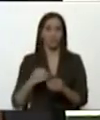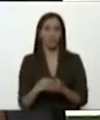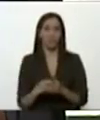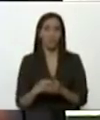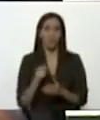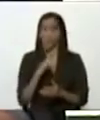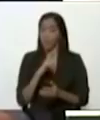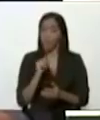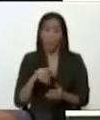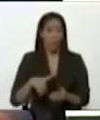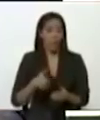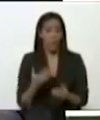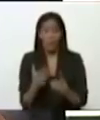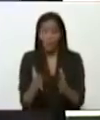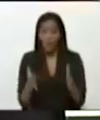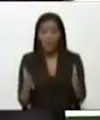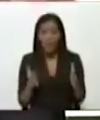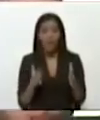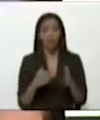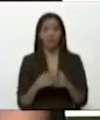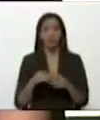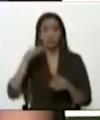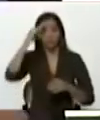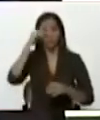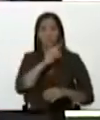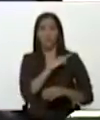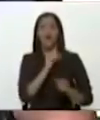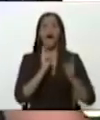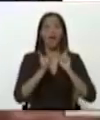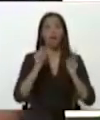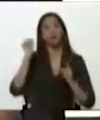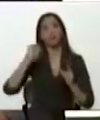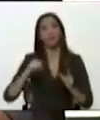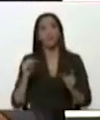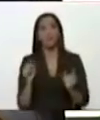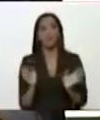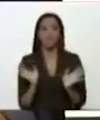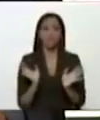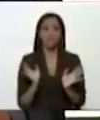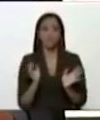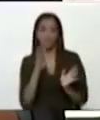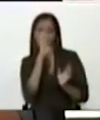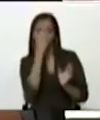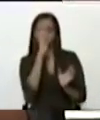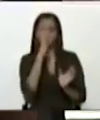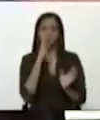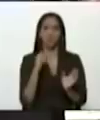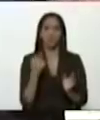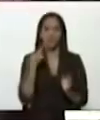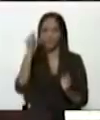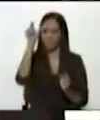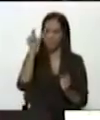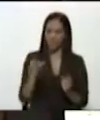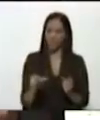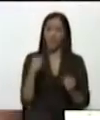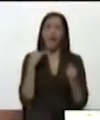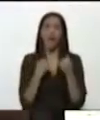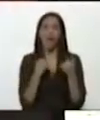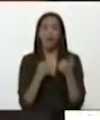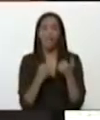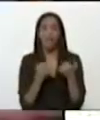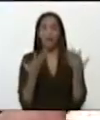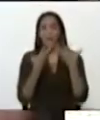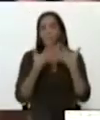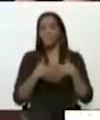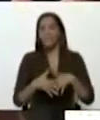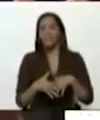han doblegado los generales, algunos generales sí, pero bueno, díganme, este personaje en la última acción administrativa